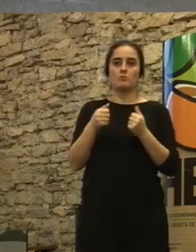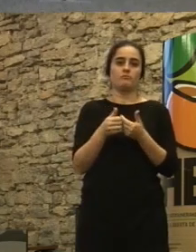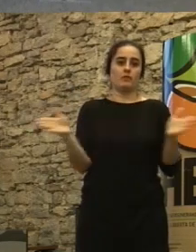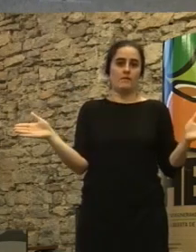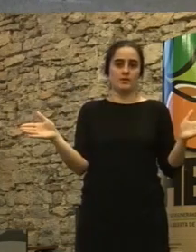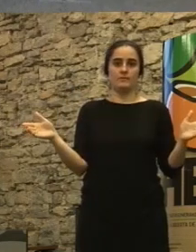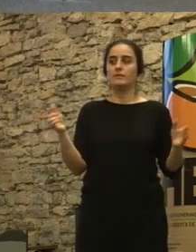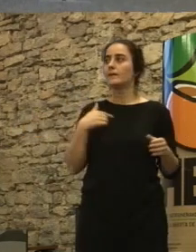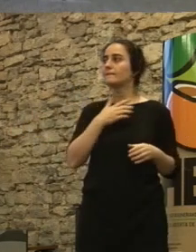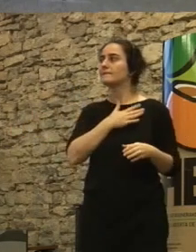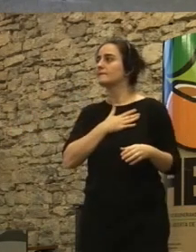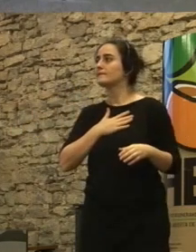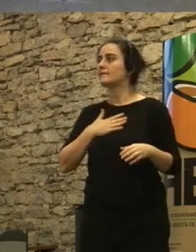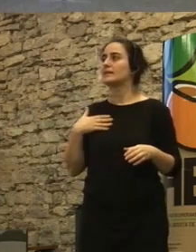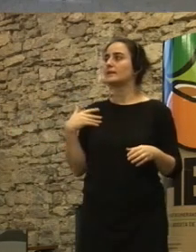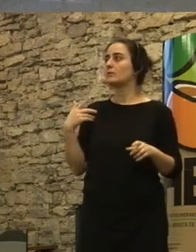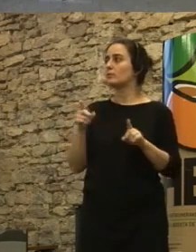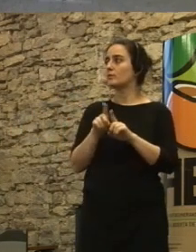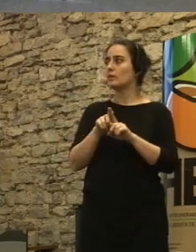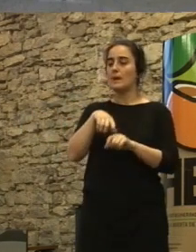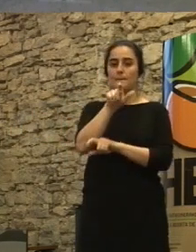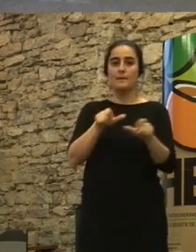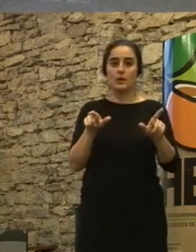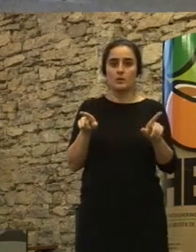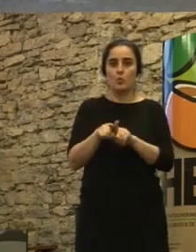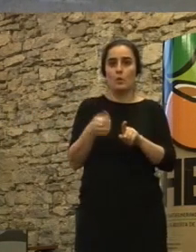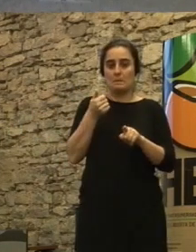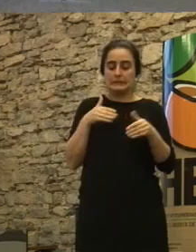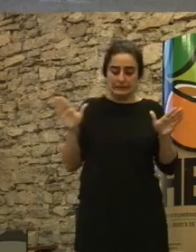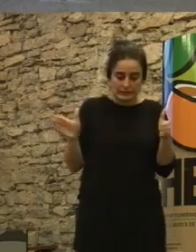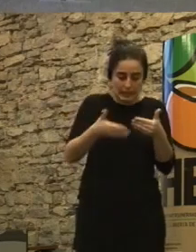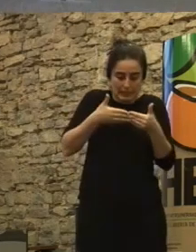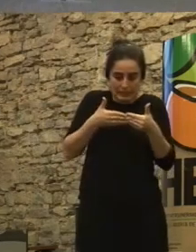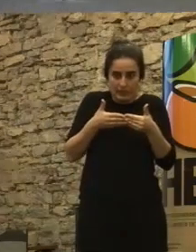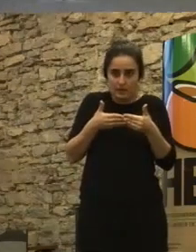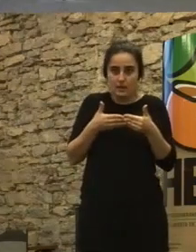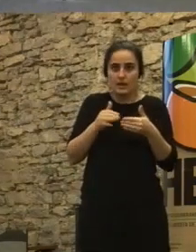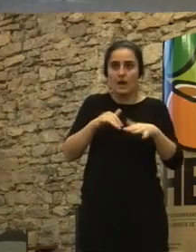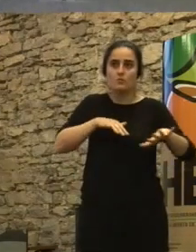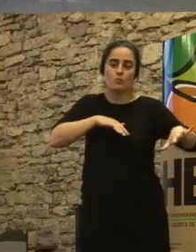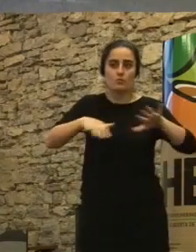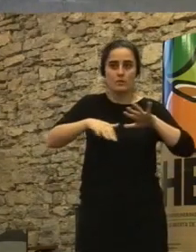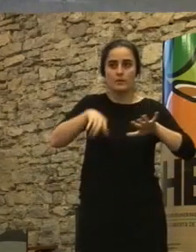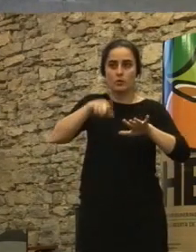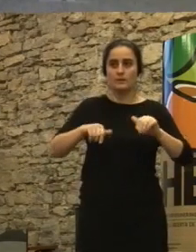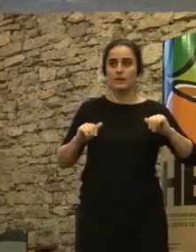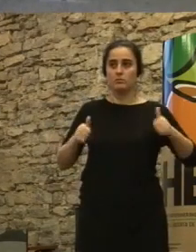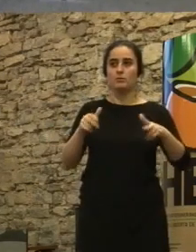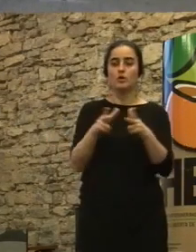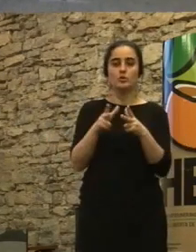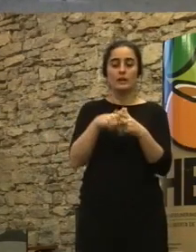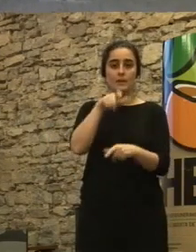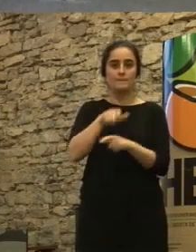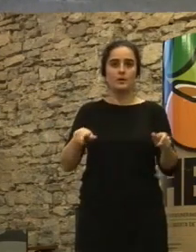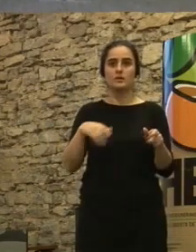que hablemos del vamos a llamarlo, personas introvertidas, que hay movimientos, de hecho hay iniciativas sociales de personas que